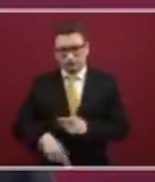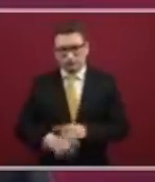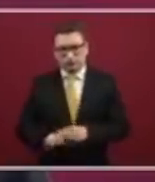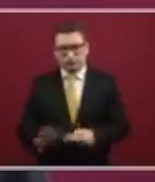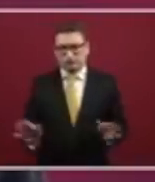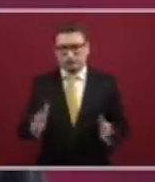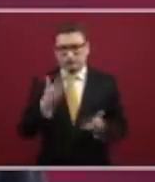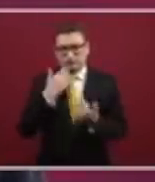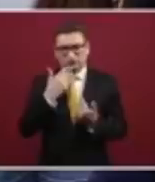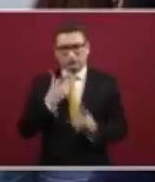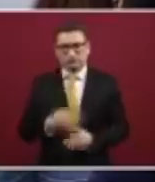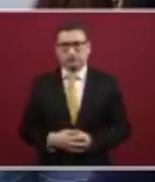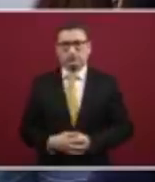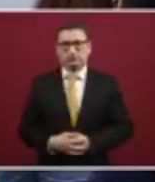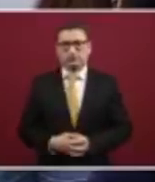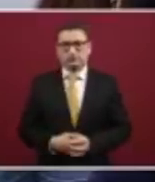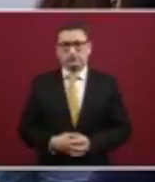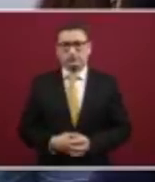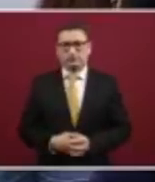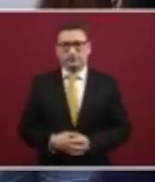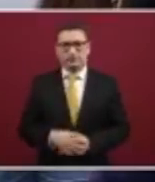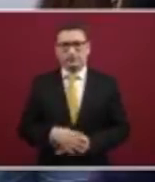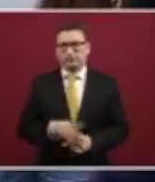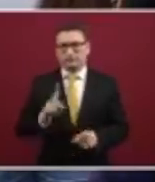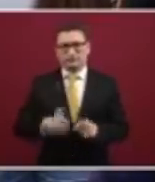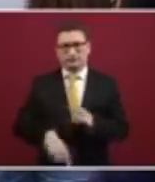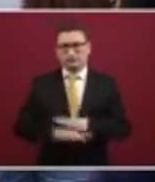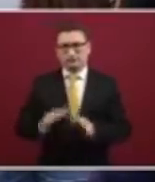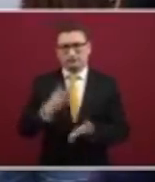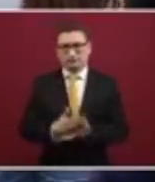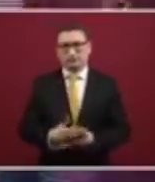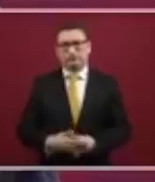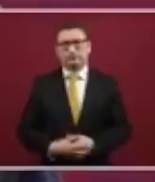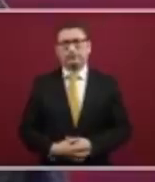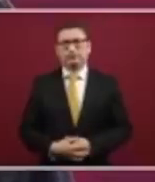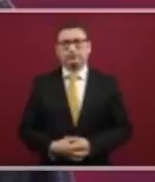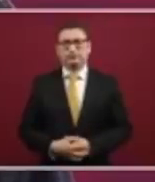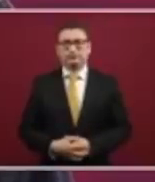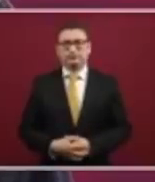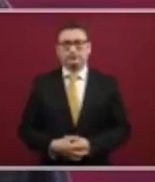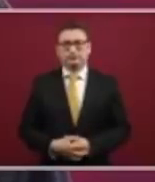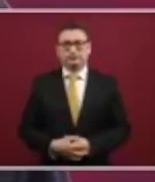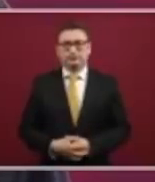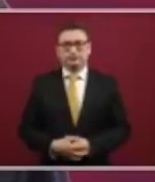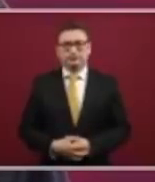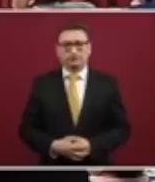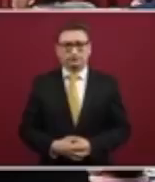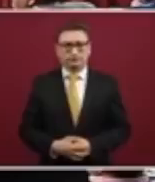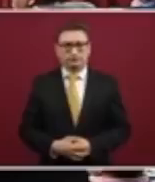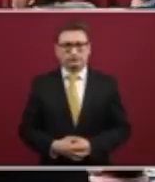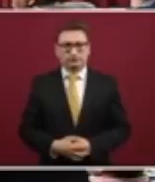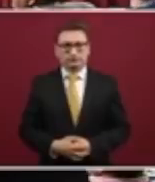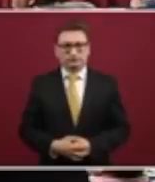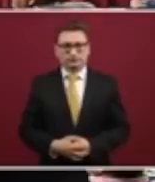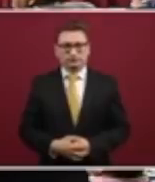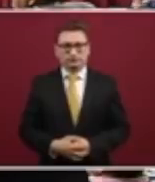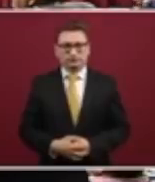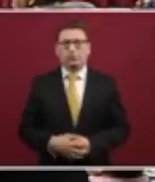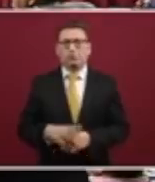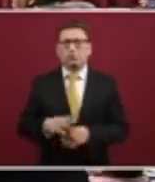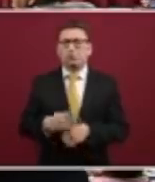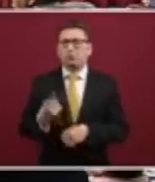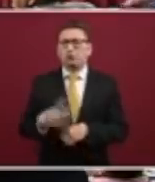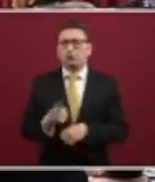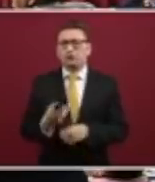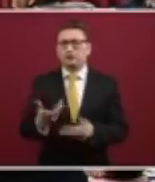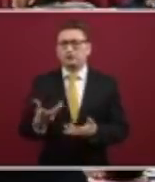no hay. Presidente, ya se acabó. ¿Por qué no se investiga? ¿Por qué se hace esto de que aquí está,